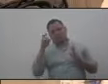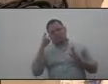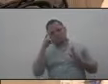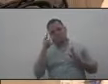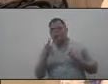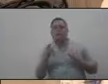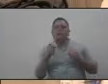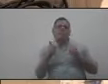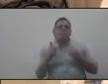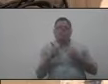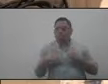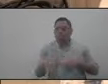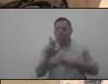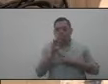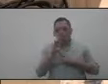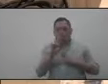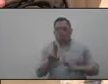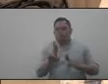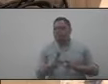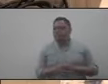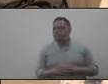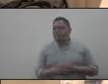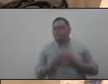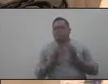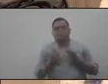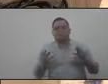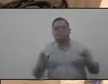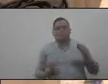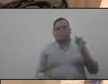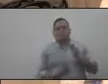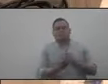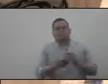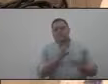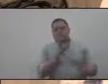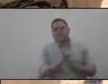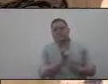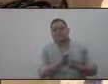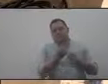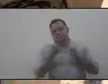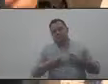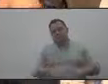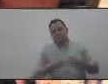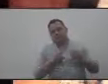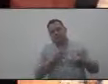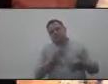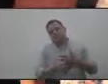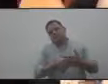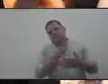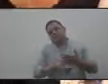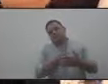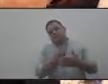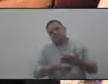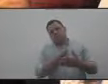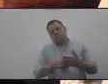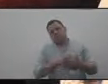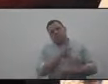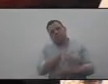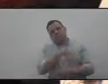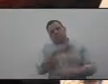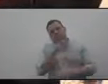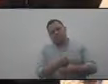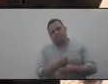bueno reconocer, porque a pesar de los ingentes esfuerzos que ha venido haciendo la gerencia y todo su